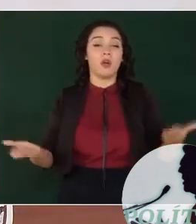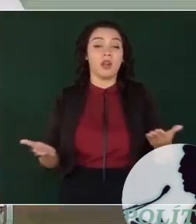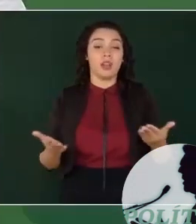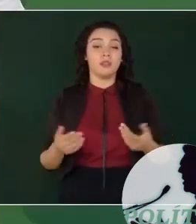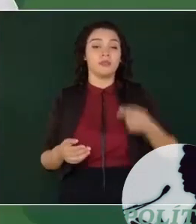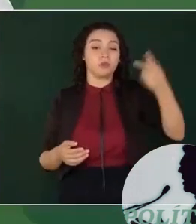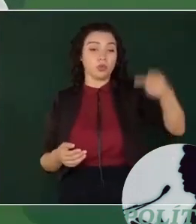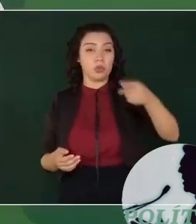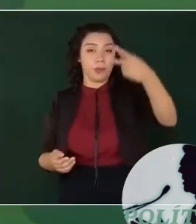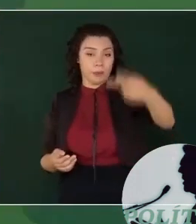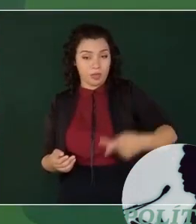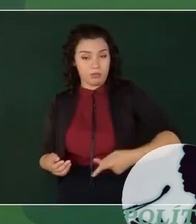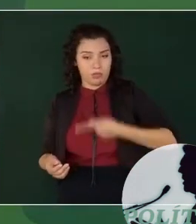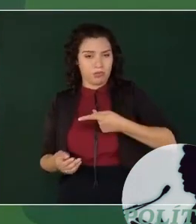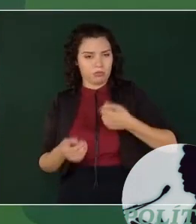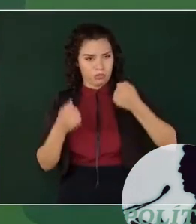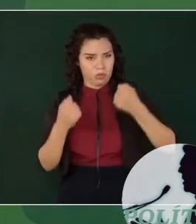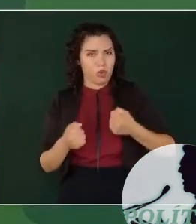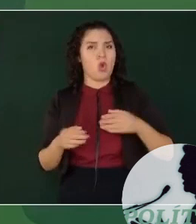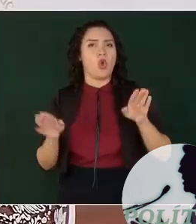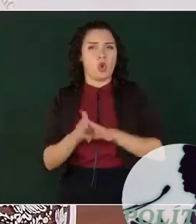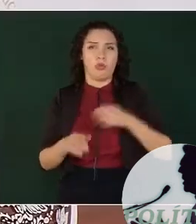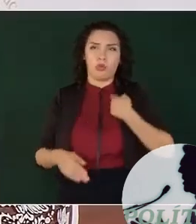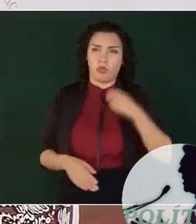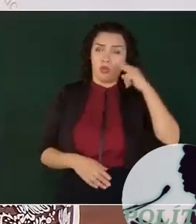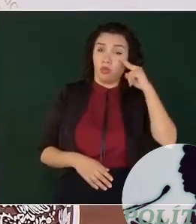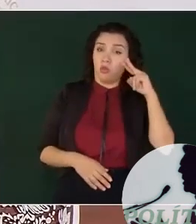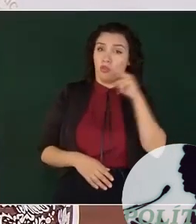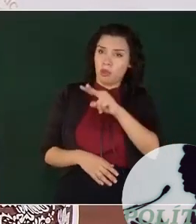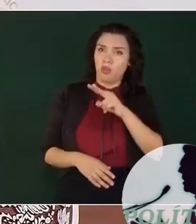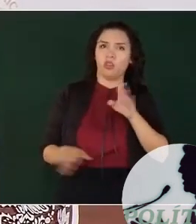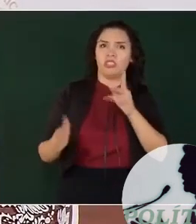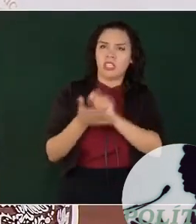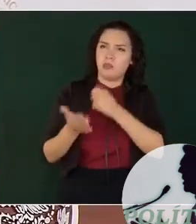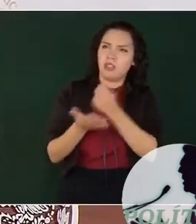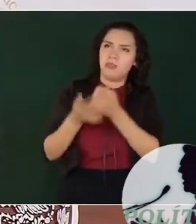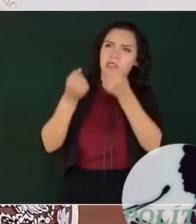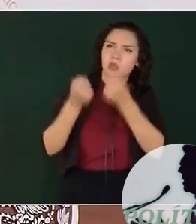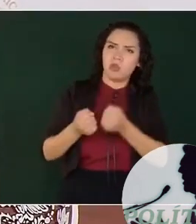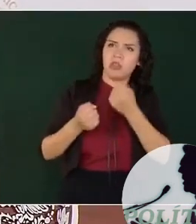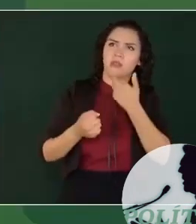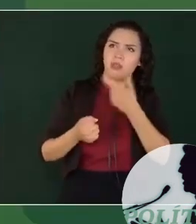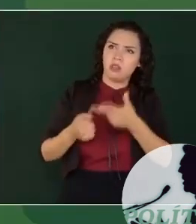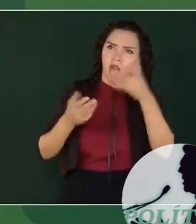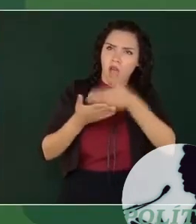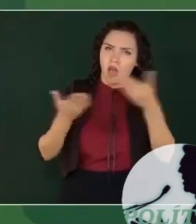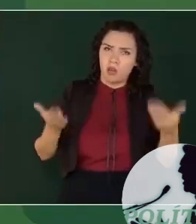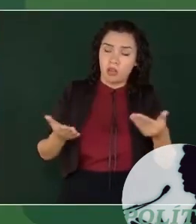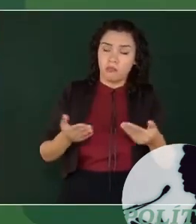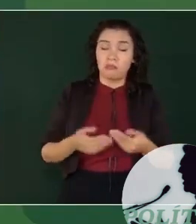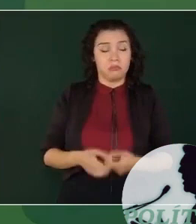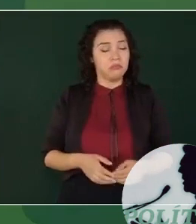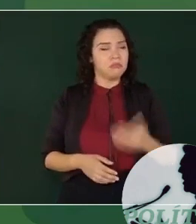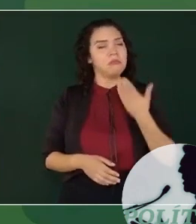así, de manera concreta, ¿cómo veo Tamaulipas en materia de seguridad hoy? Mejor que